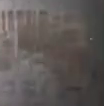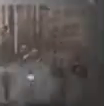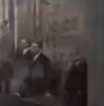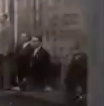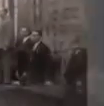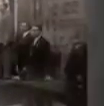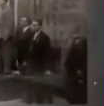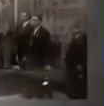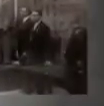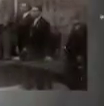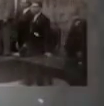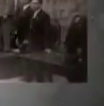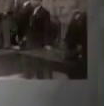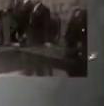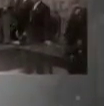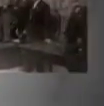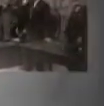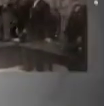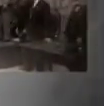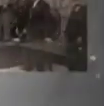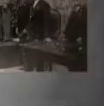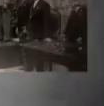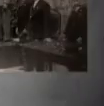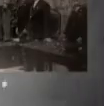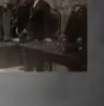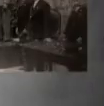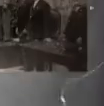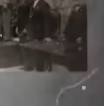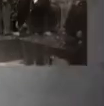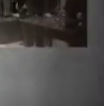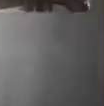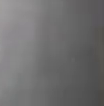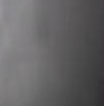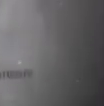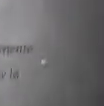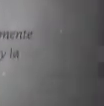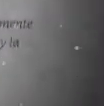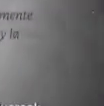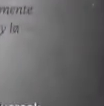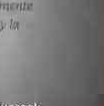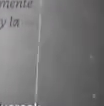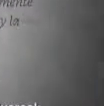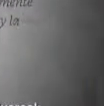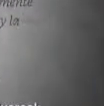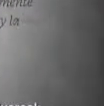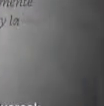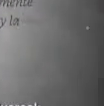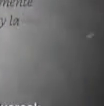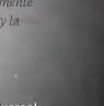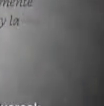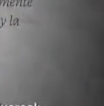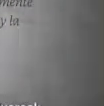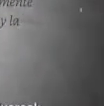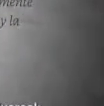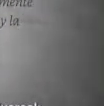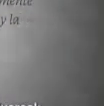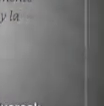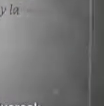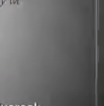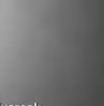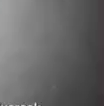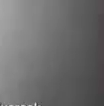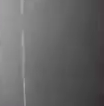la Constitución de 1917, que en su artículo 123 contempló por vez primera en la historia